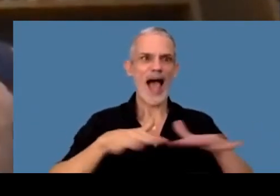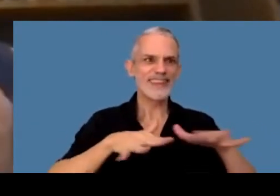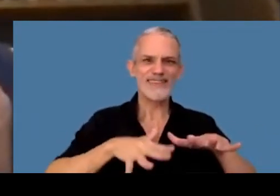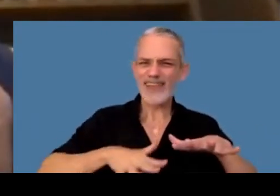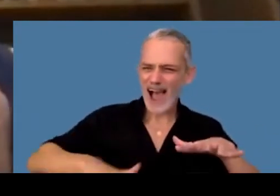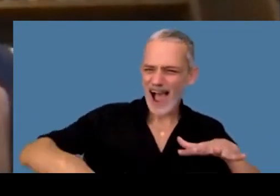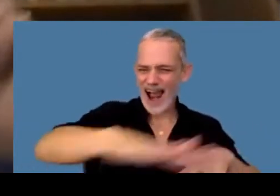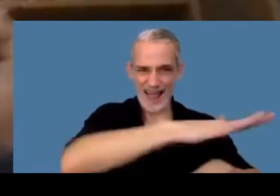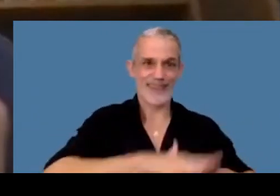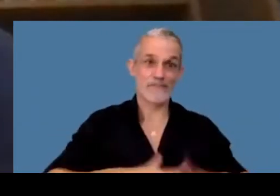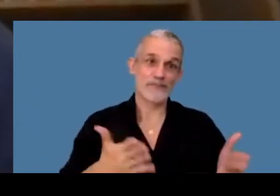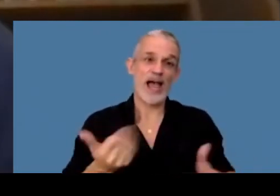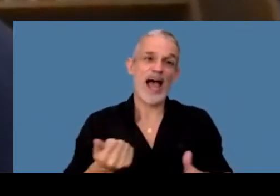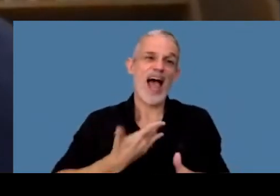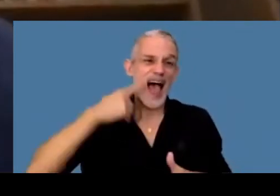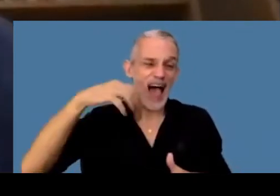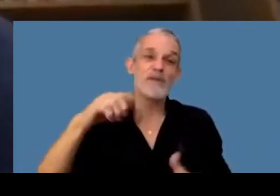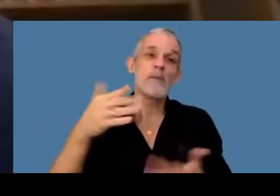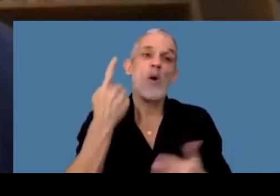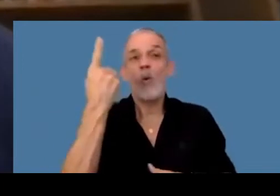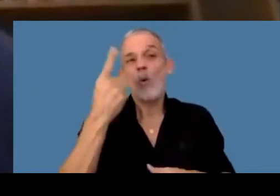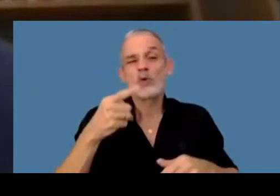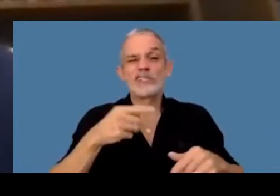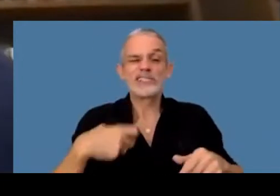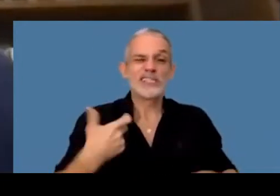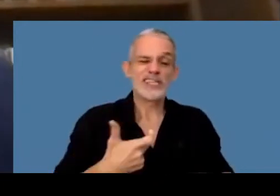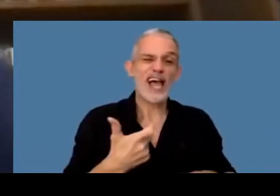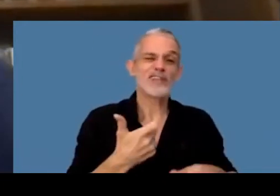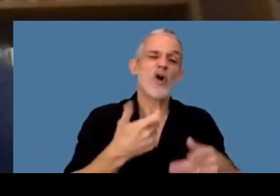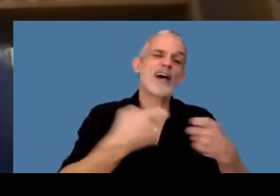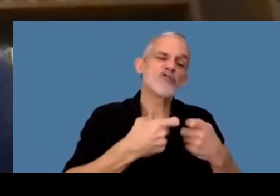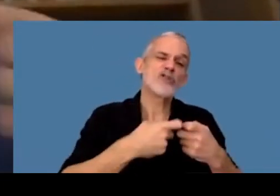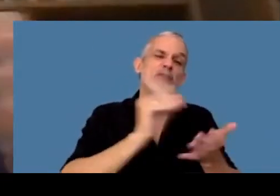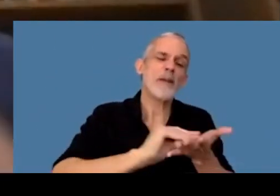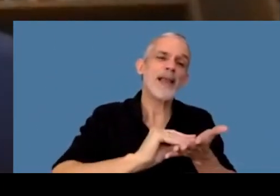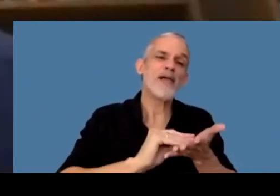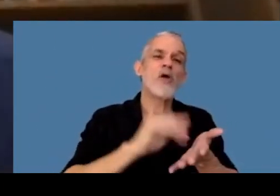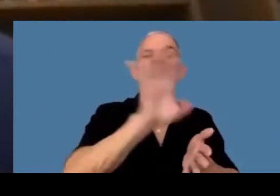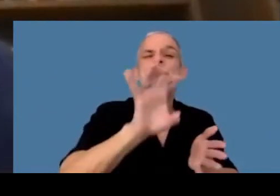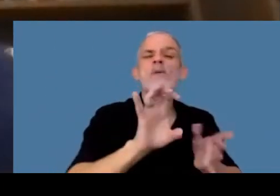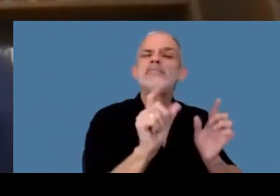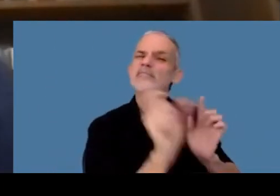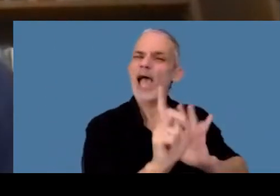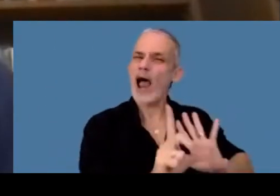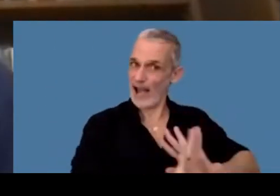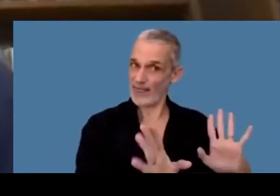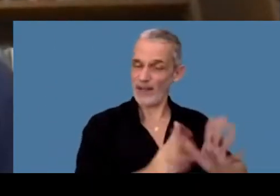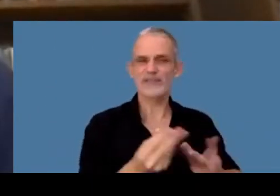ser un sindicato de asociación de empleados de la provincia tal. Ahora, ¿cómo es más fuerte